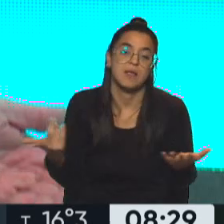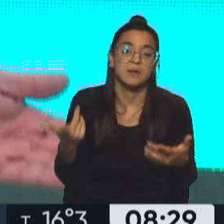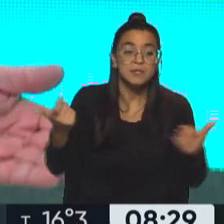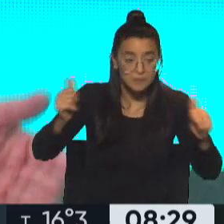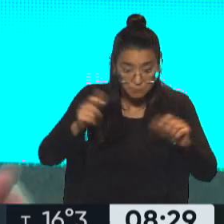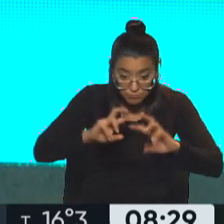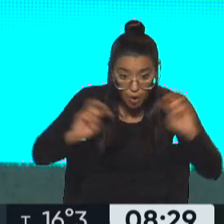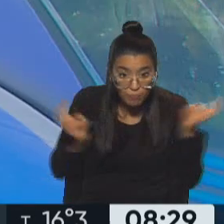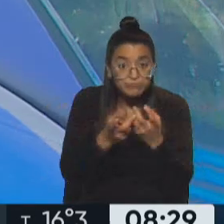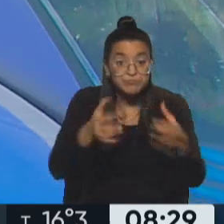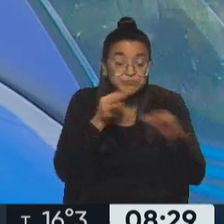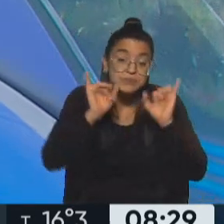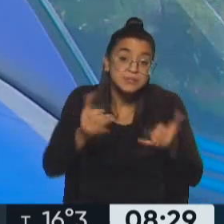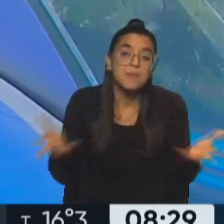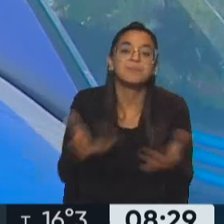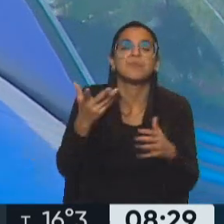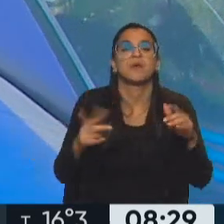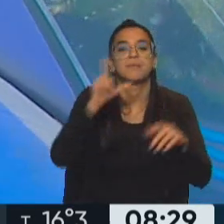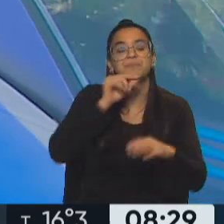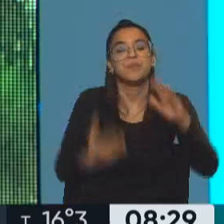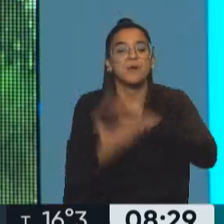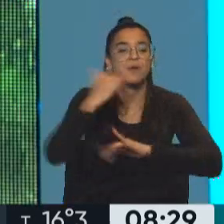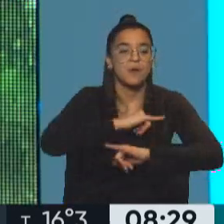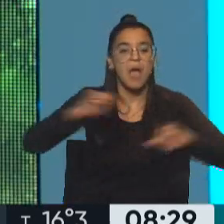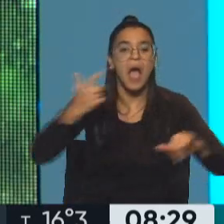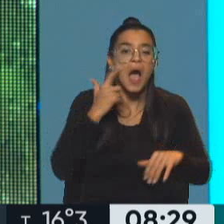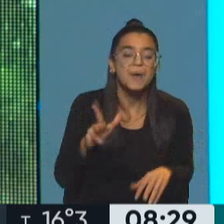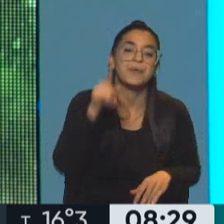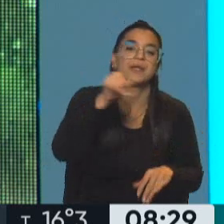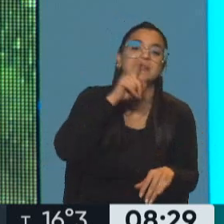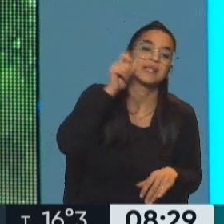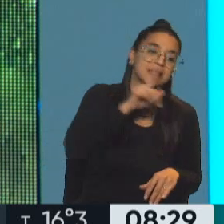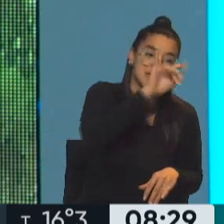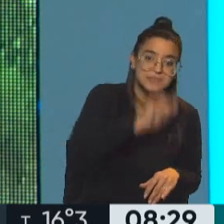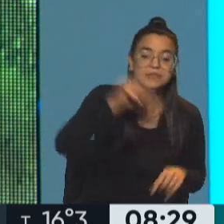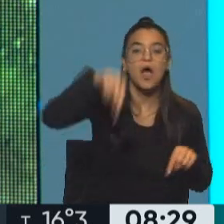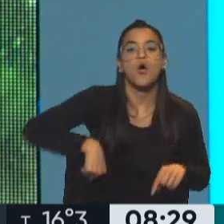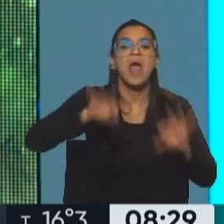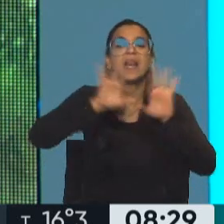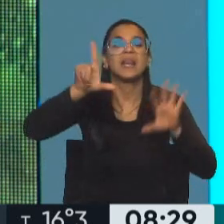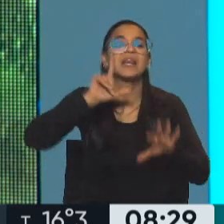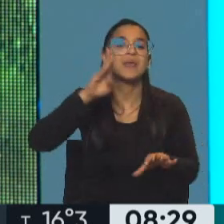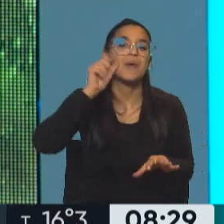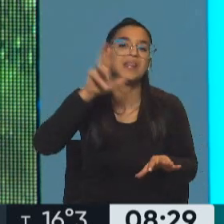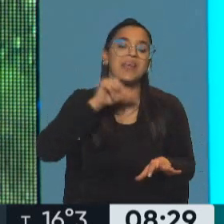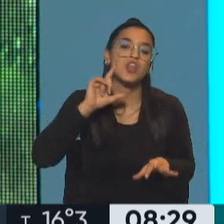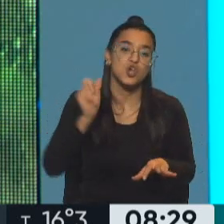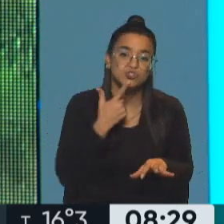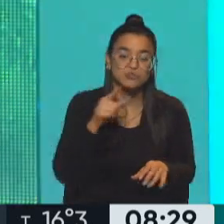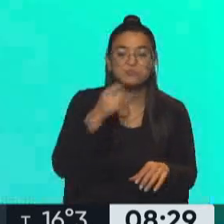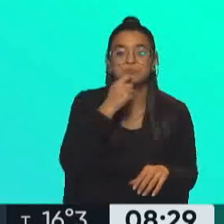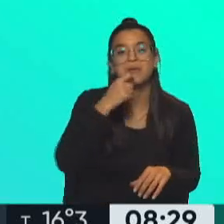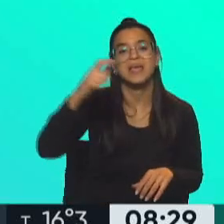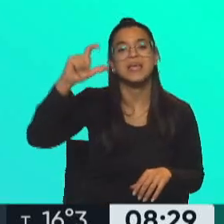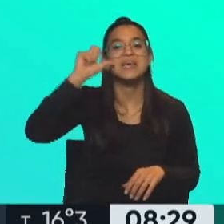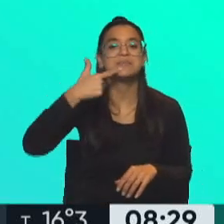se sienten. Pero bueno, publicaciones, seguíamos. En este caso hablábamos de Tetaz, hablamos de los libertarios, por dónde andan. En este caso José Luis